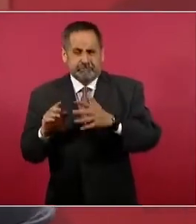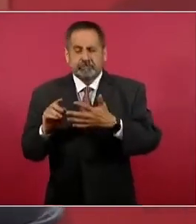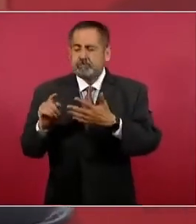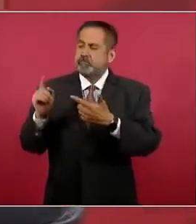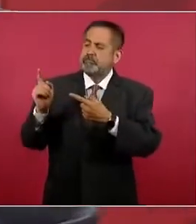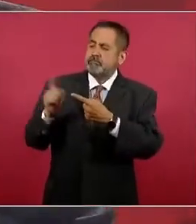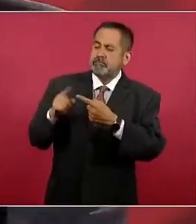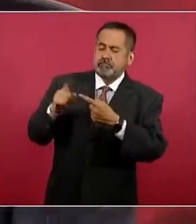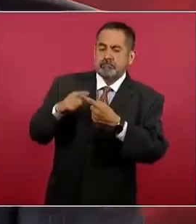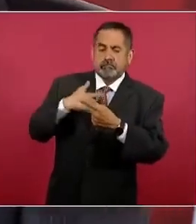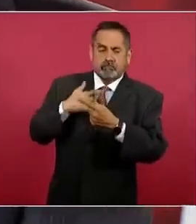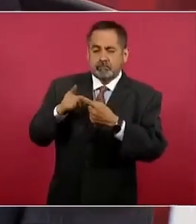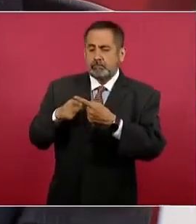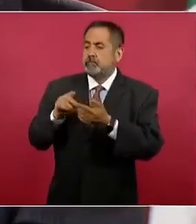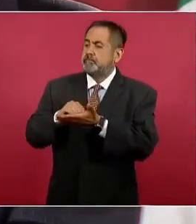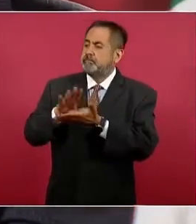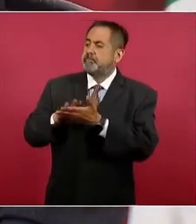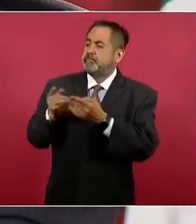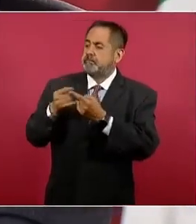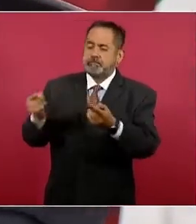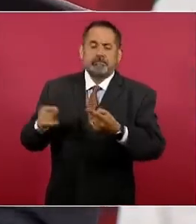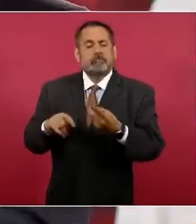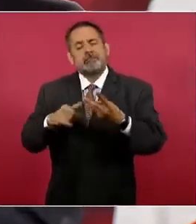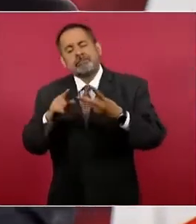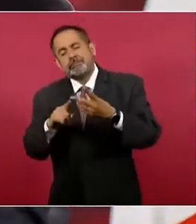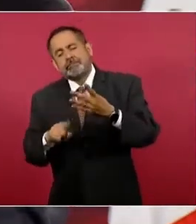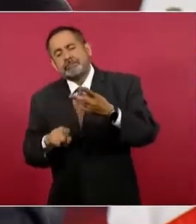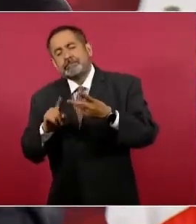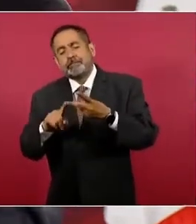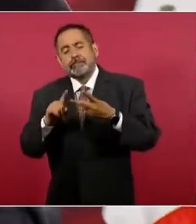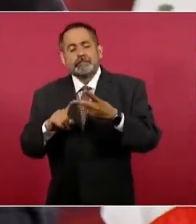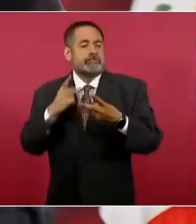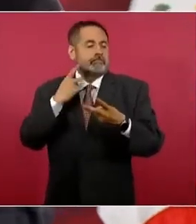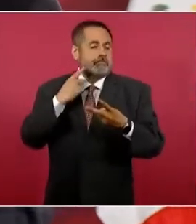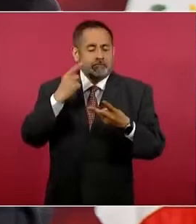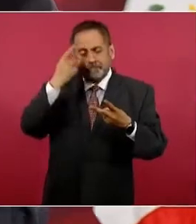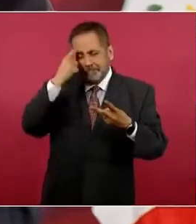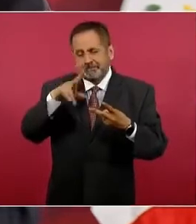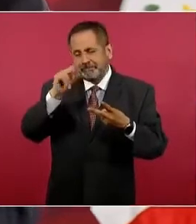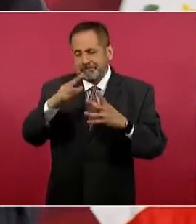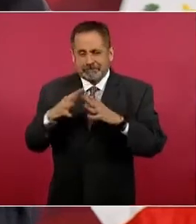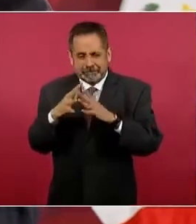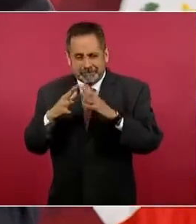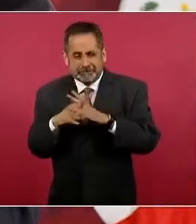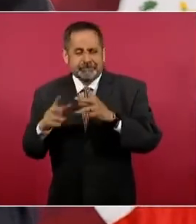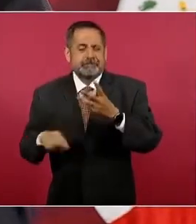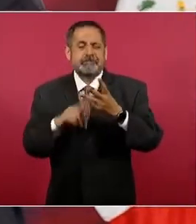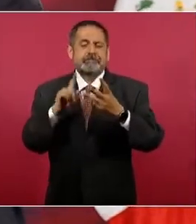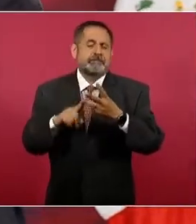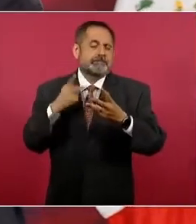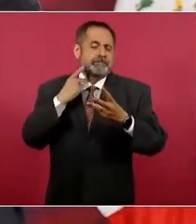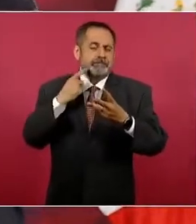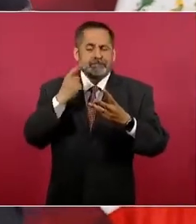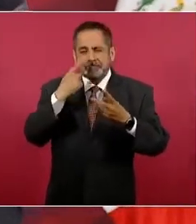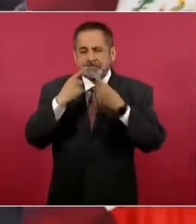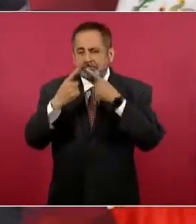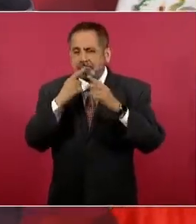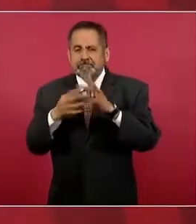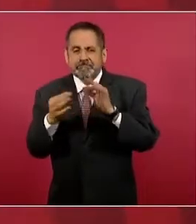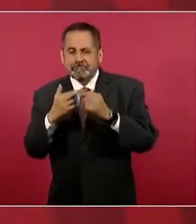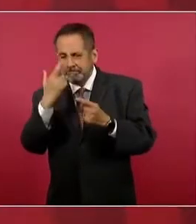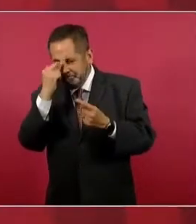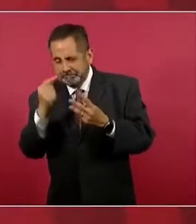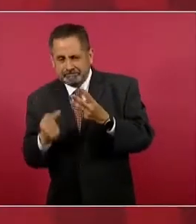la guerra, la política es optar entre inconvenientes, hay muchas definiciones.